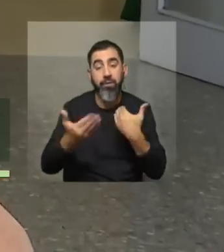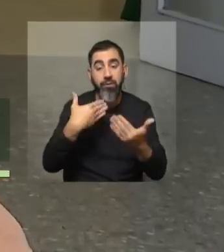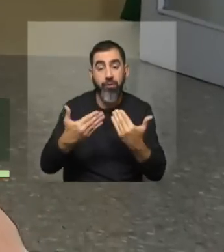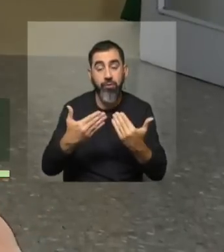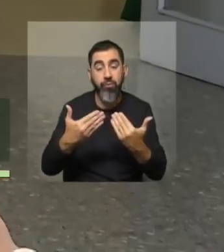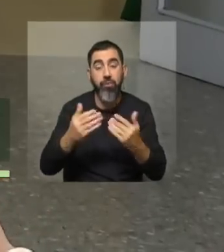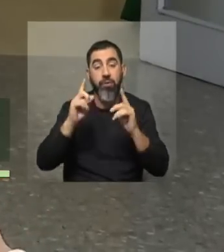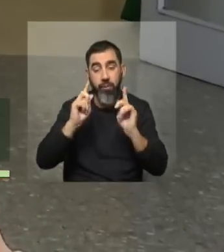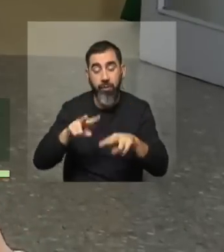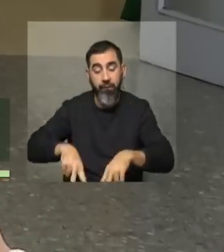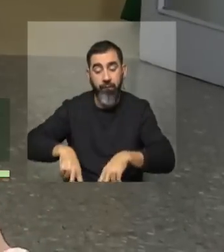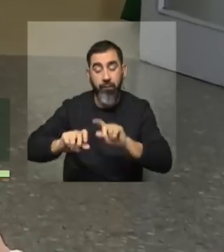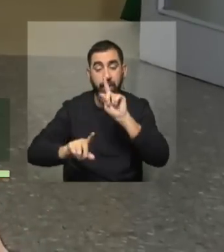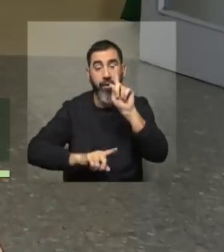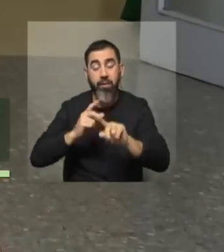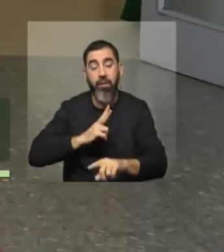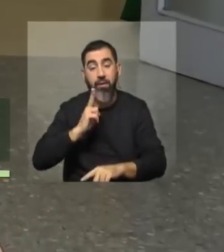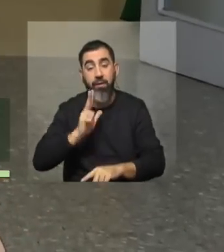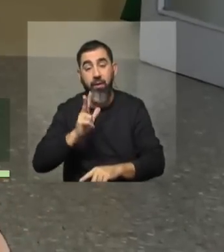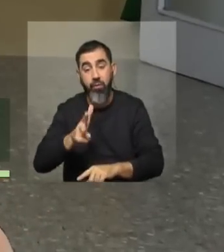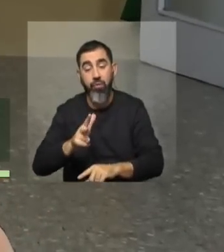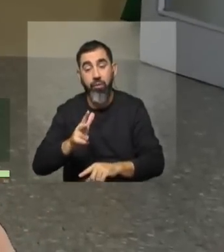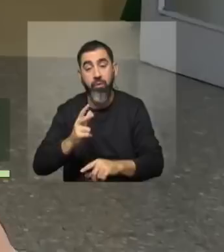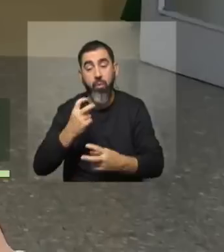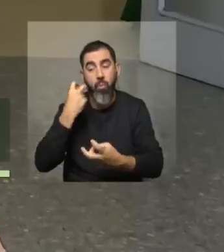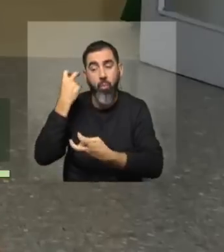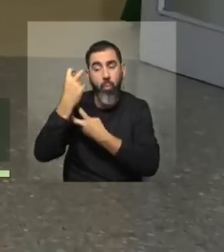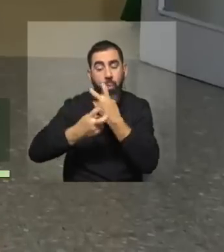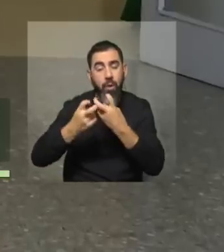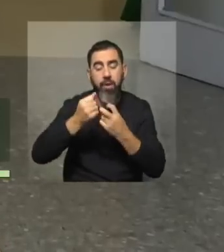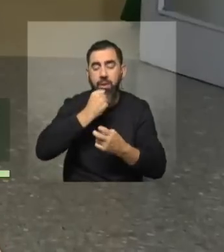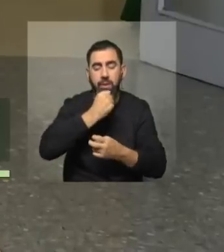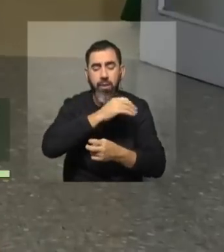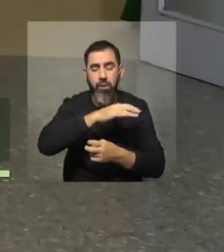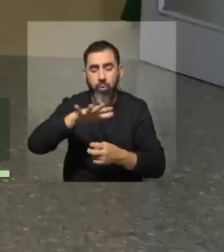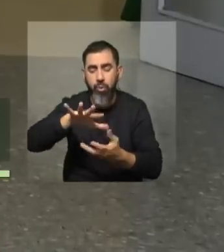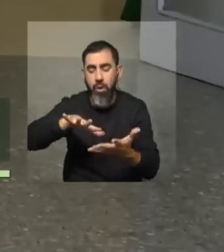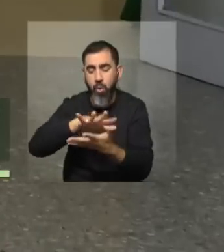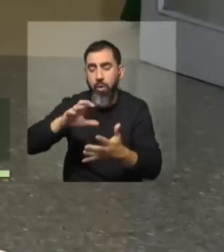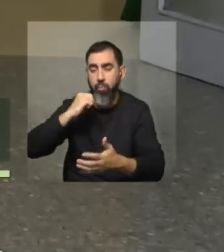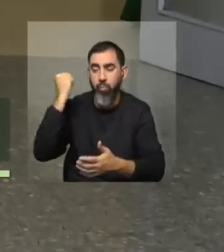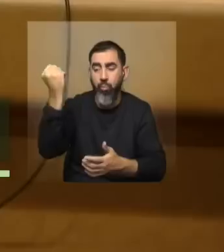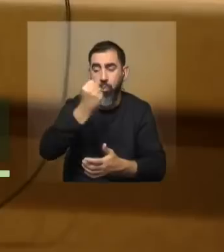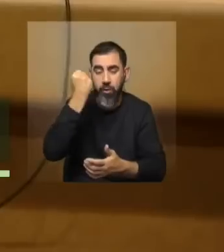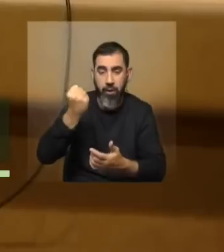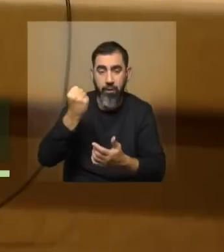con los investigadores de la Facultad de Humanidades de encontrar toda la historia de lugares importantes del